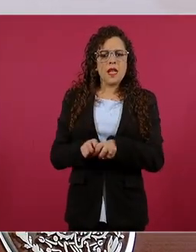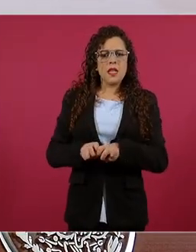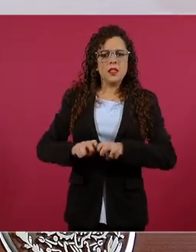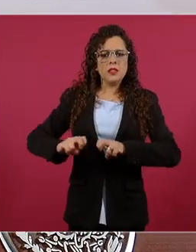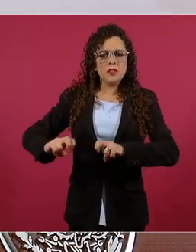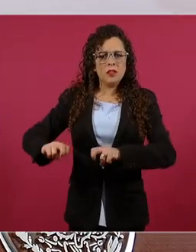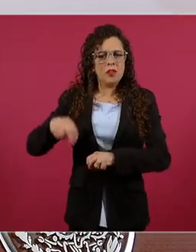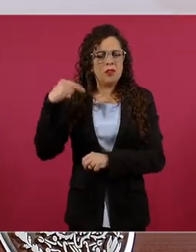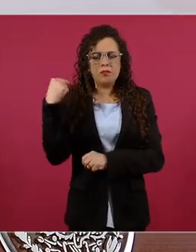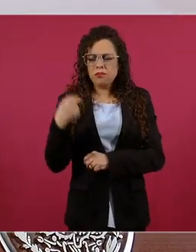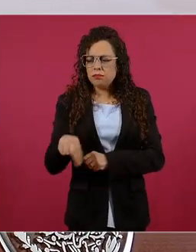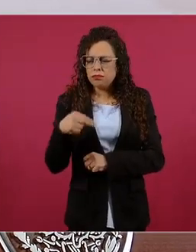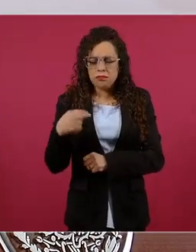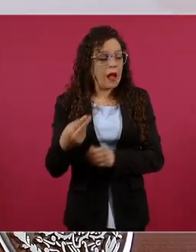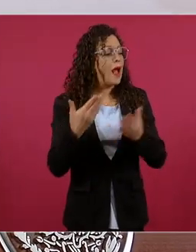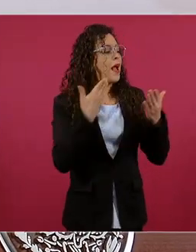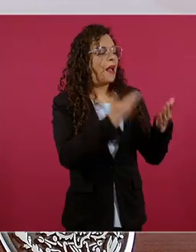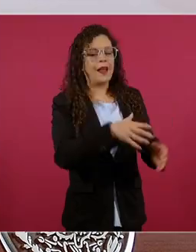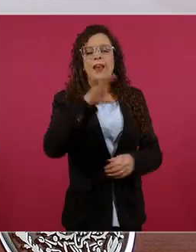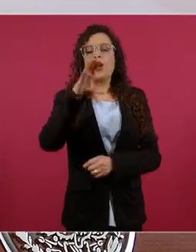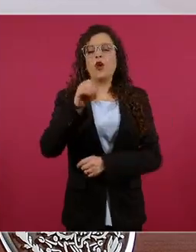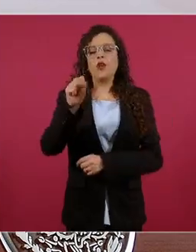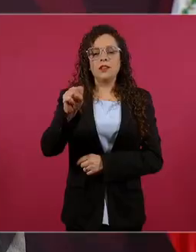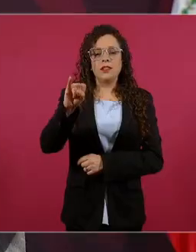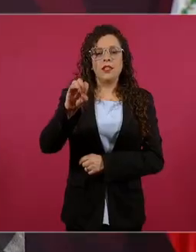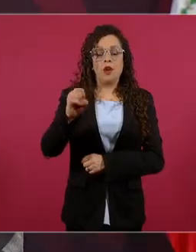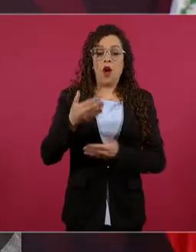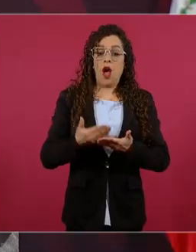y ahora el asesor principal de la